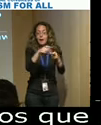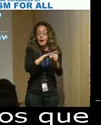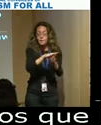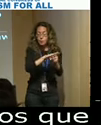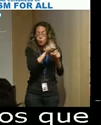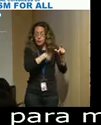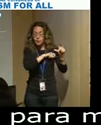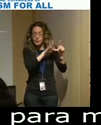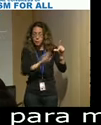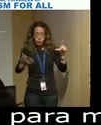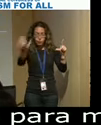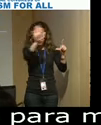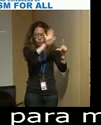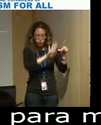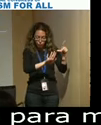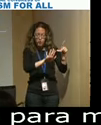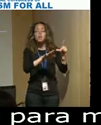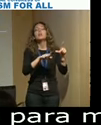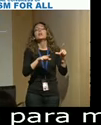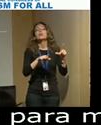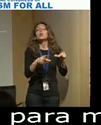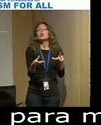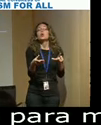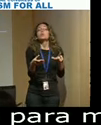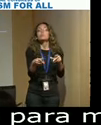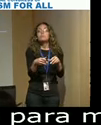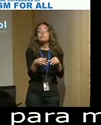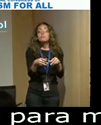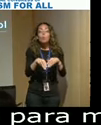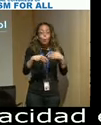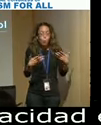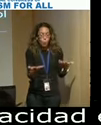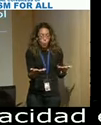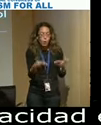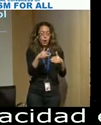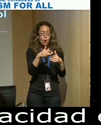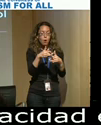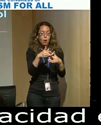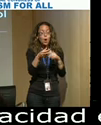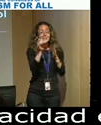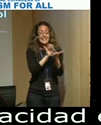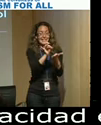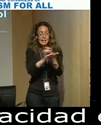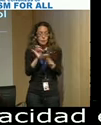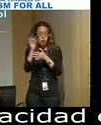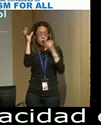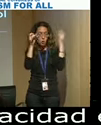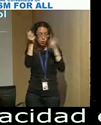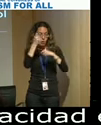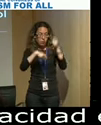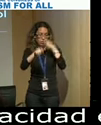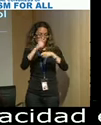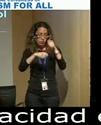español han sido, son y siguen siendo, aunque no sé durante cuánto tiempo, los propios servicios de ocio de las